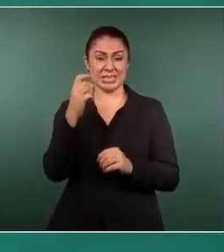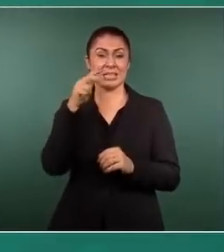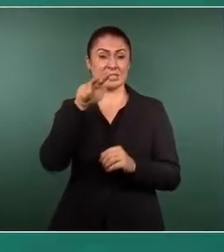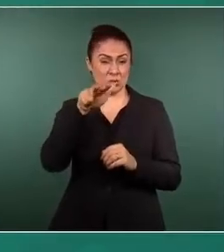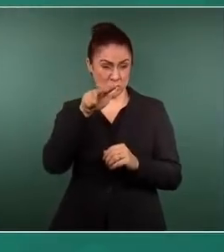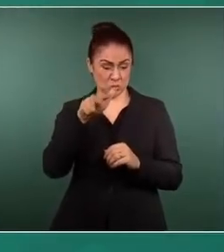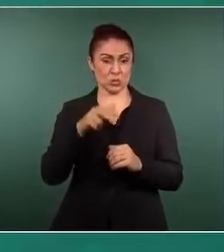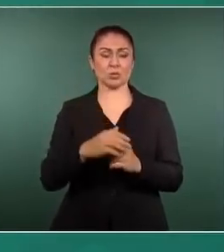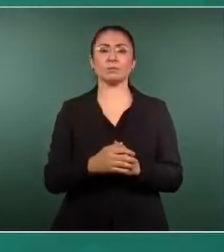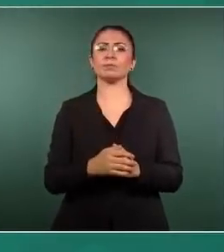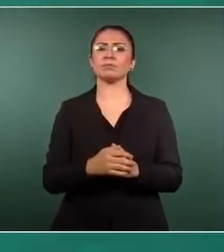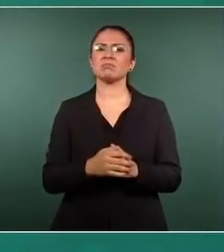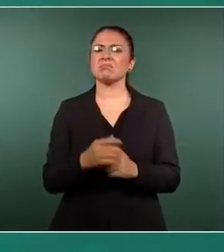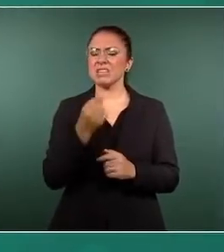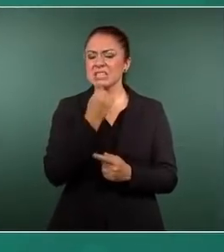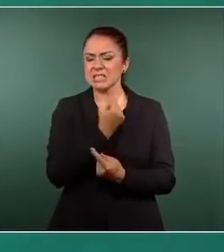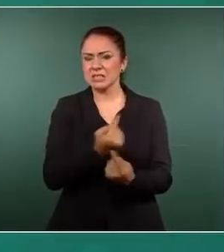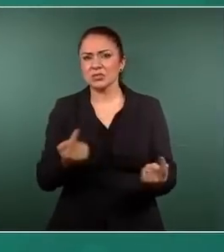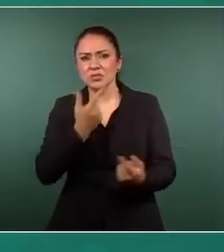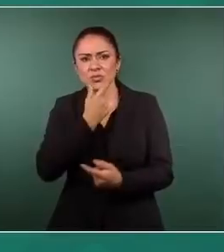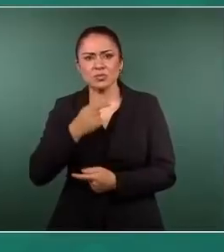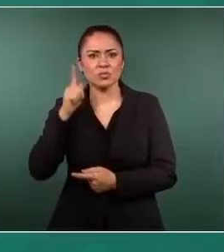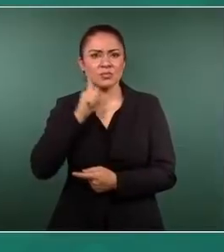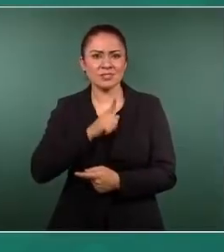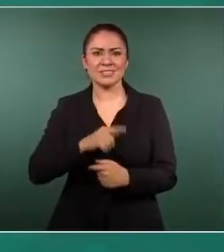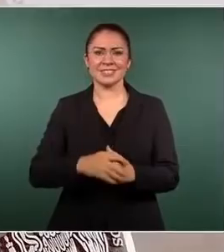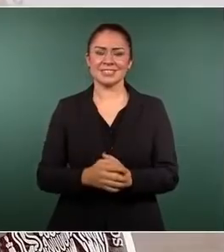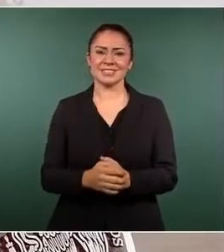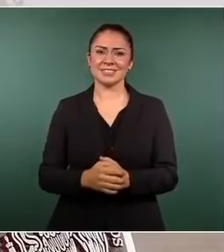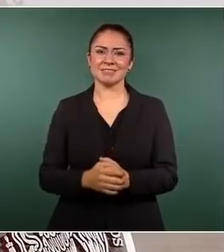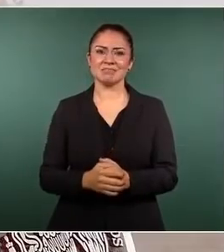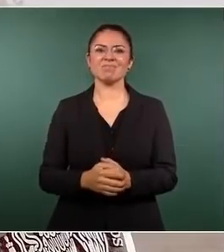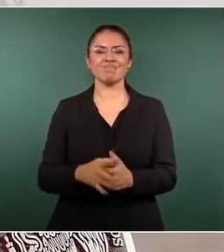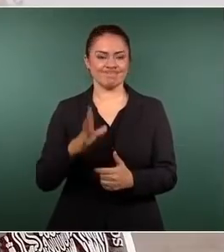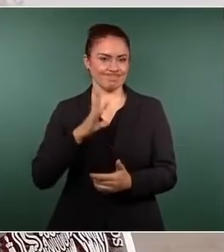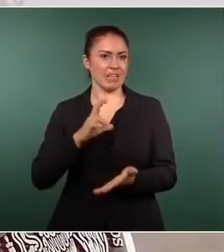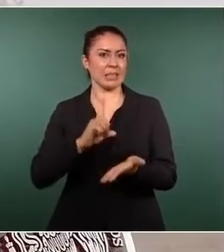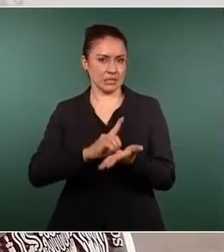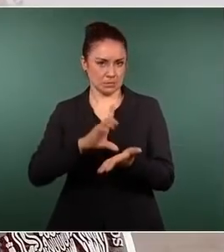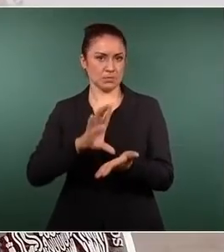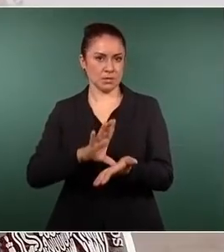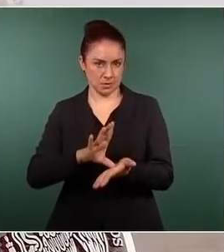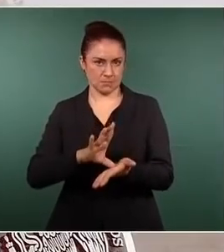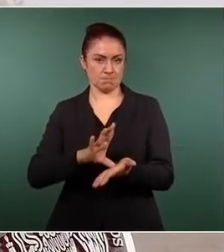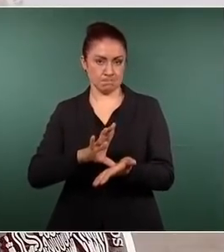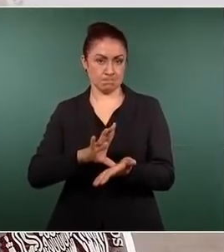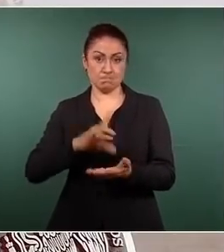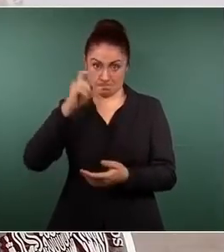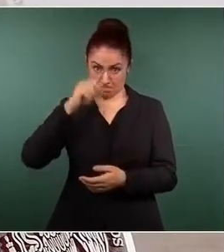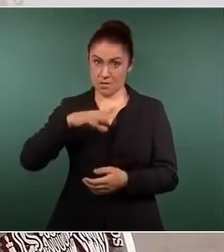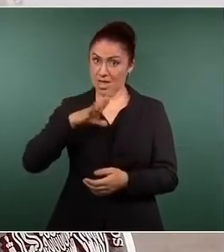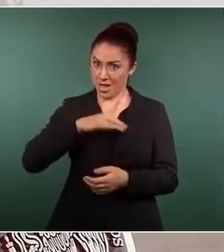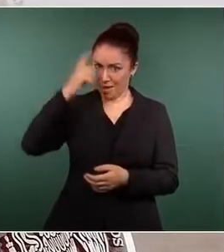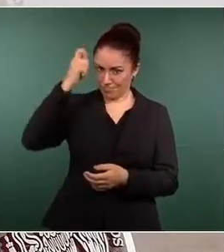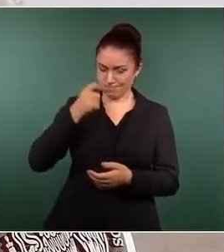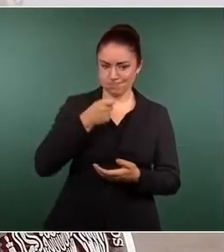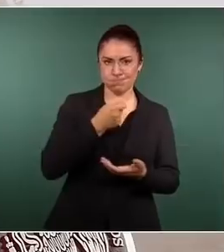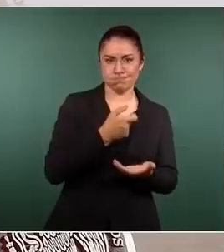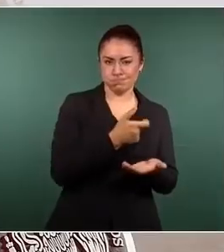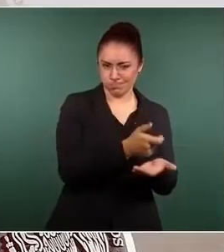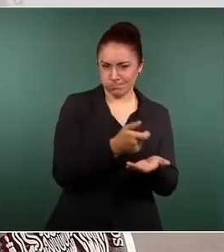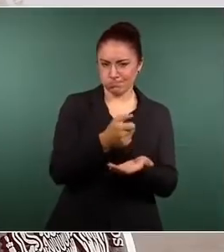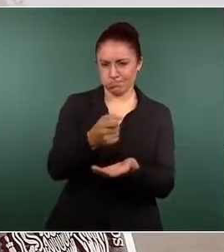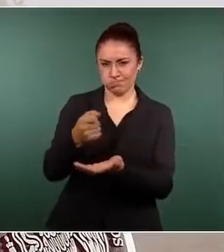6.418 niñas y niños discapacitados tienen también su pensión